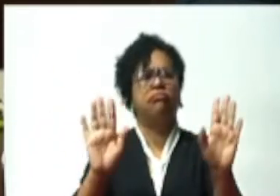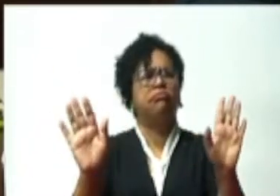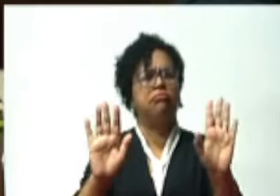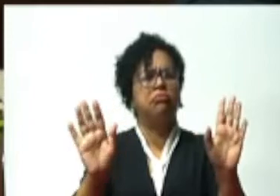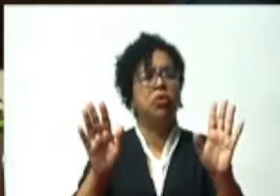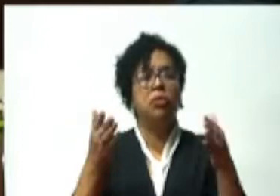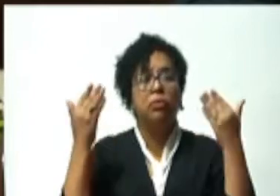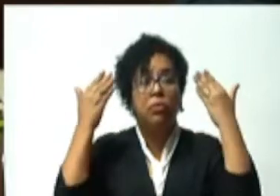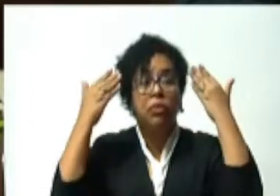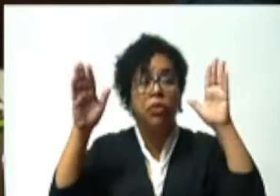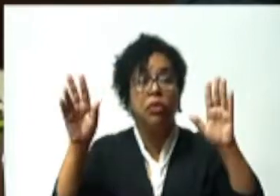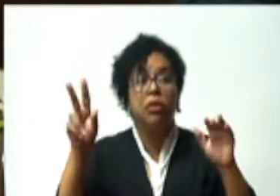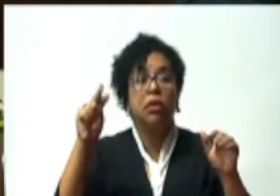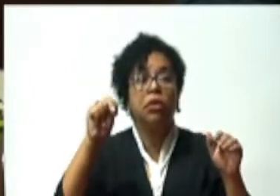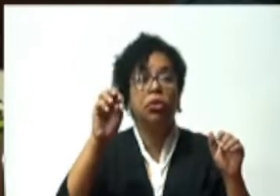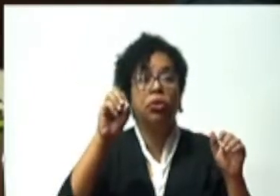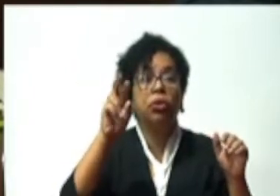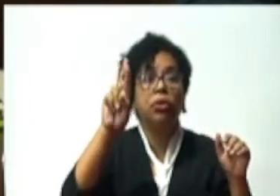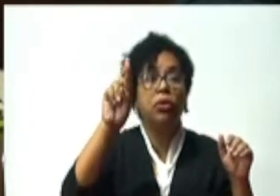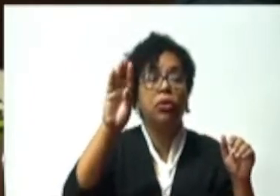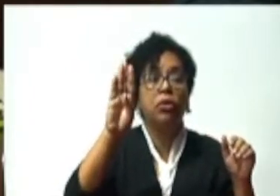Norberto está aquí, el presidente de la comisión.